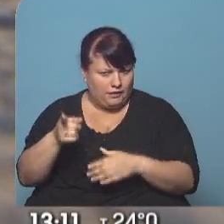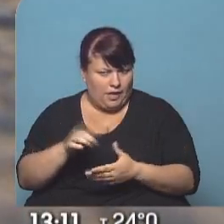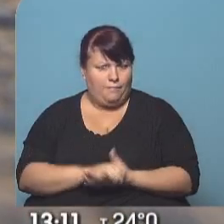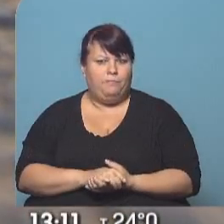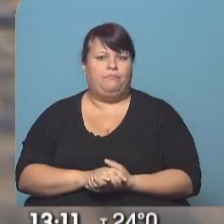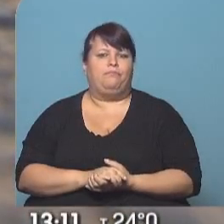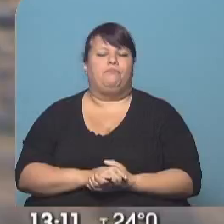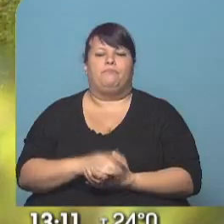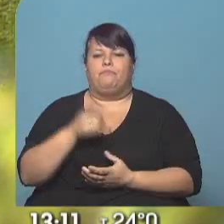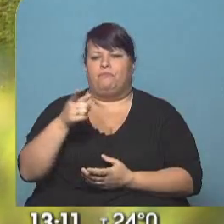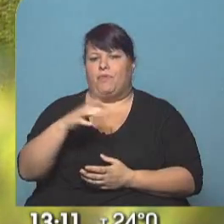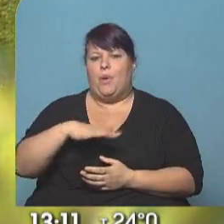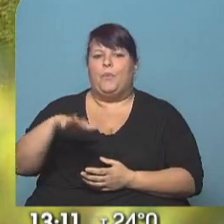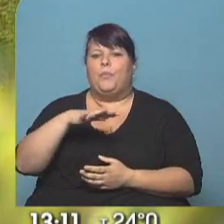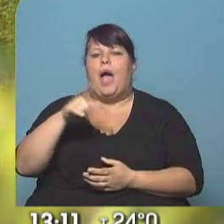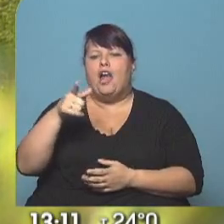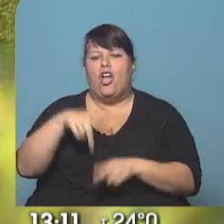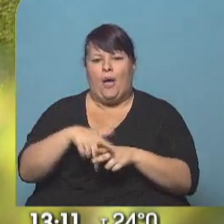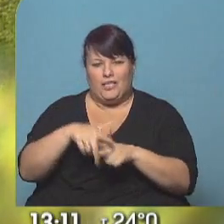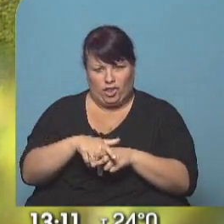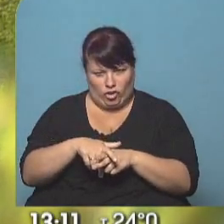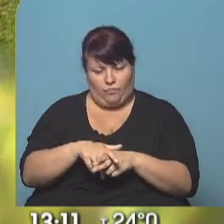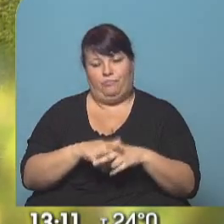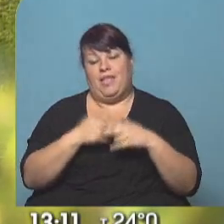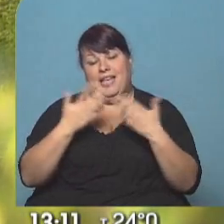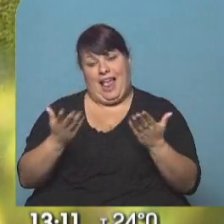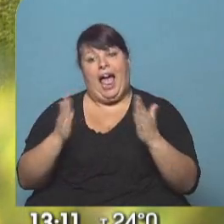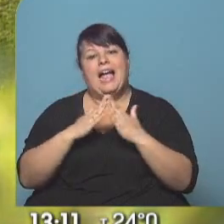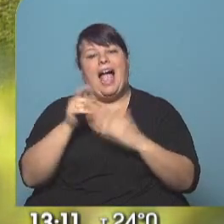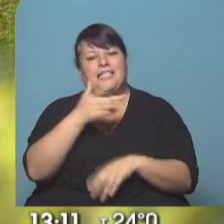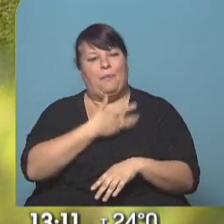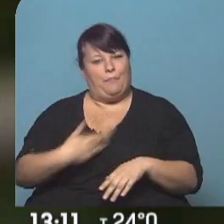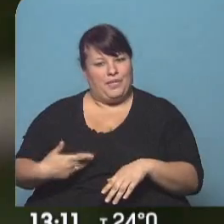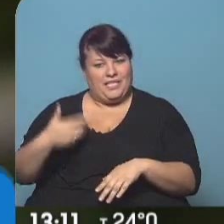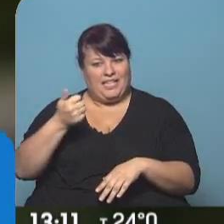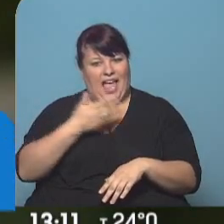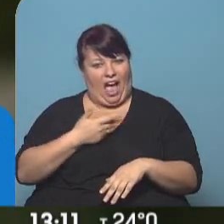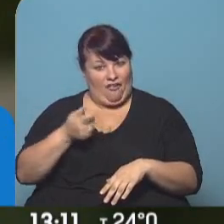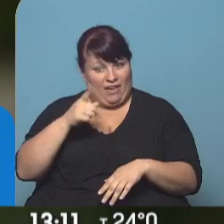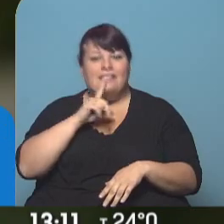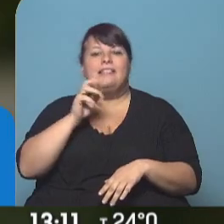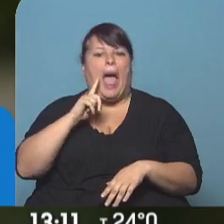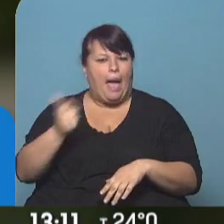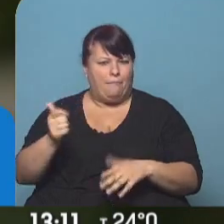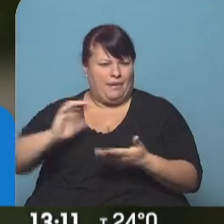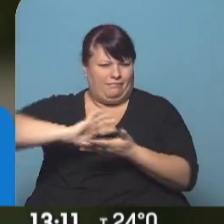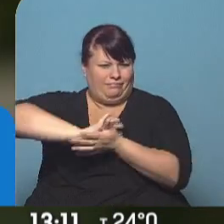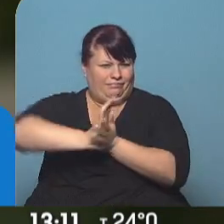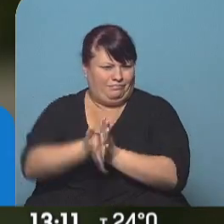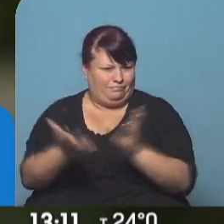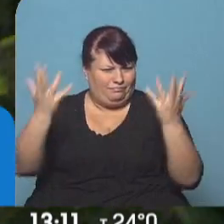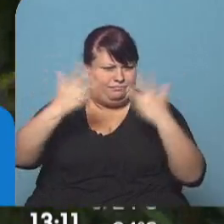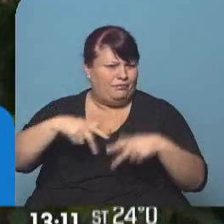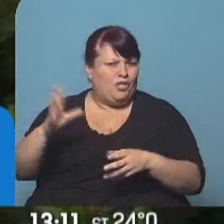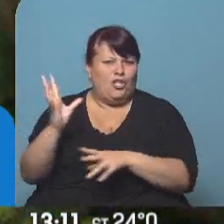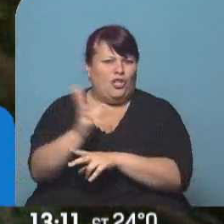en su casa, en el barrio porteño de Caballito. Claro, la casa del presidente Chiqui Tapia fue desvalijada